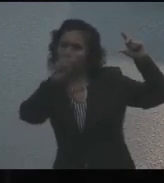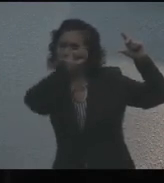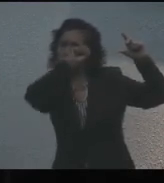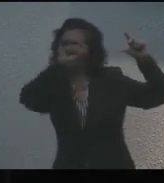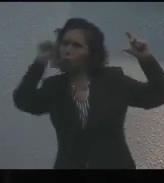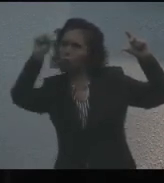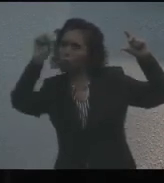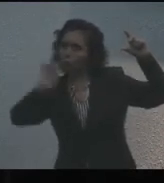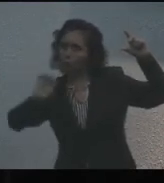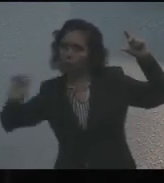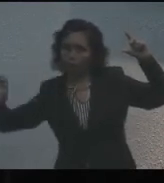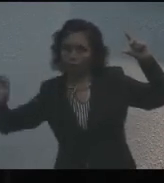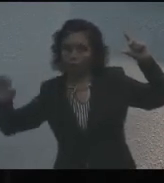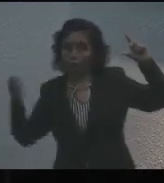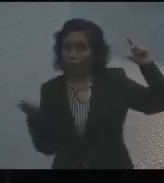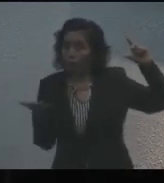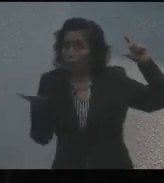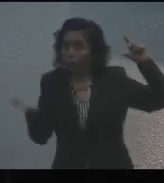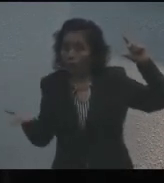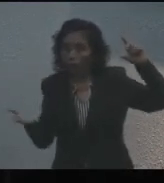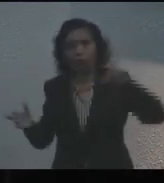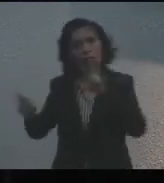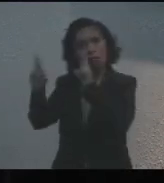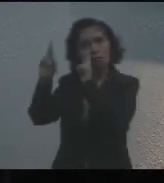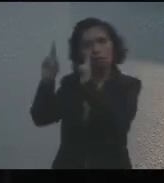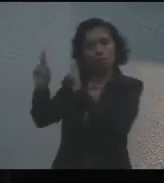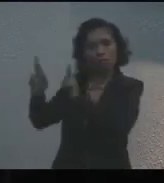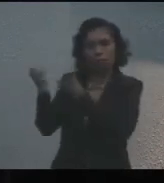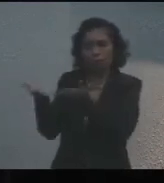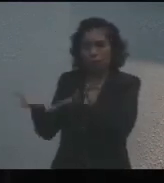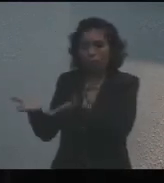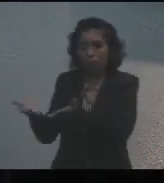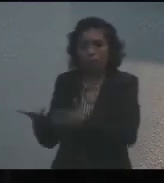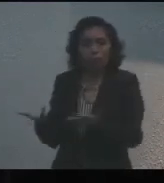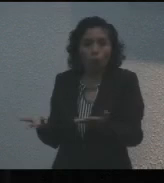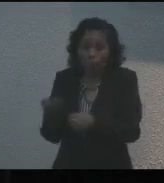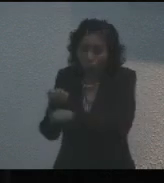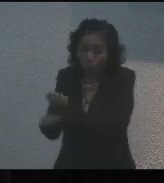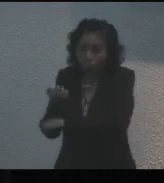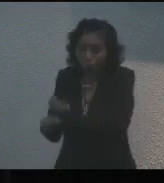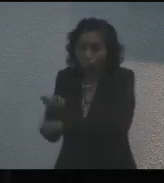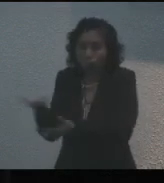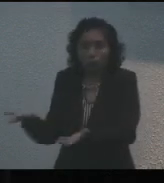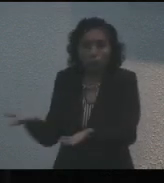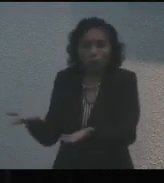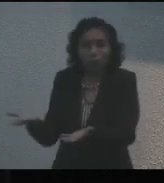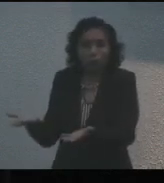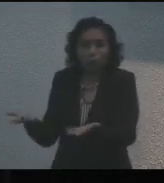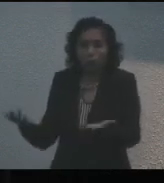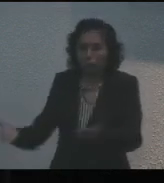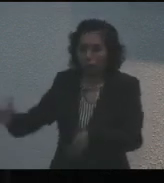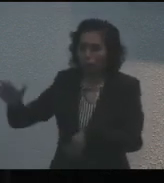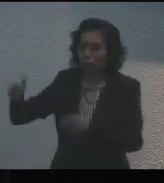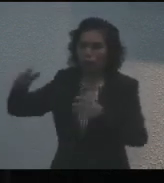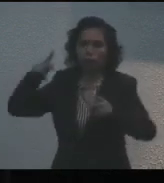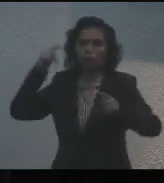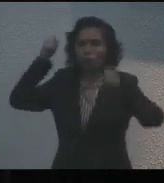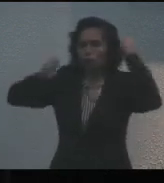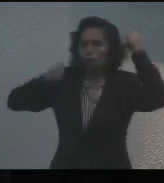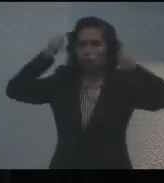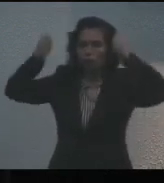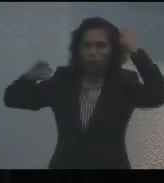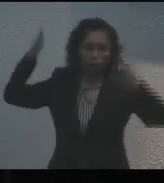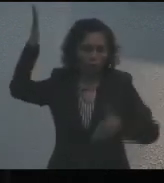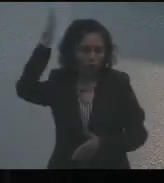mexicano, que ya se le reconoce principalmente como una entidad líder del turismo nacional y mundial,